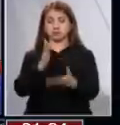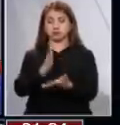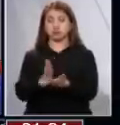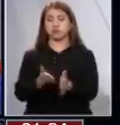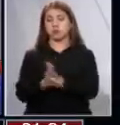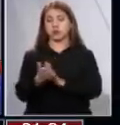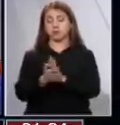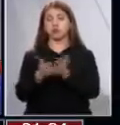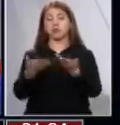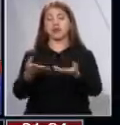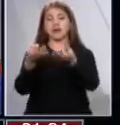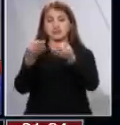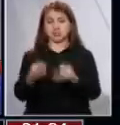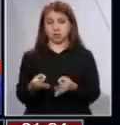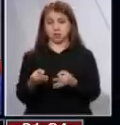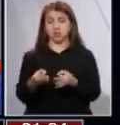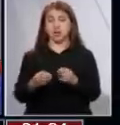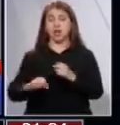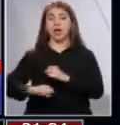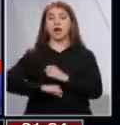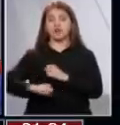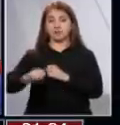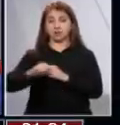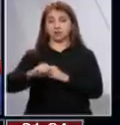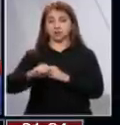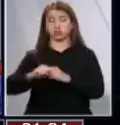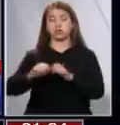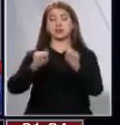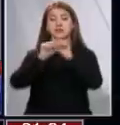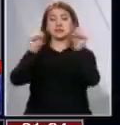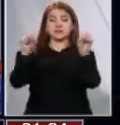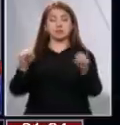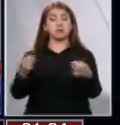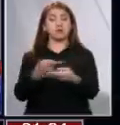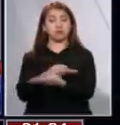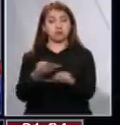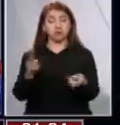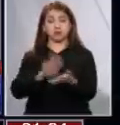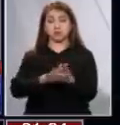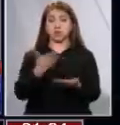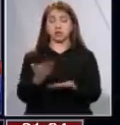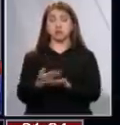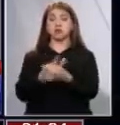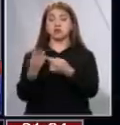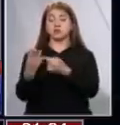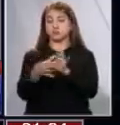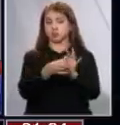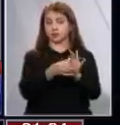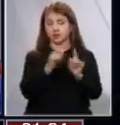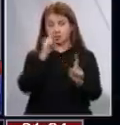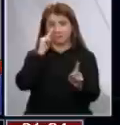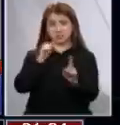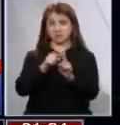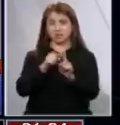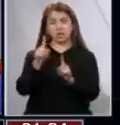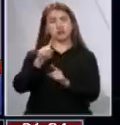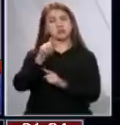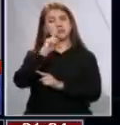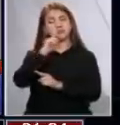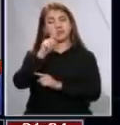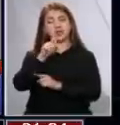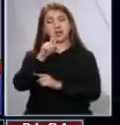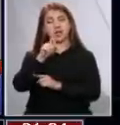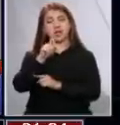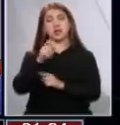por ejemplo garantizar un aborto en el sistema público de salud, para estas tres causales específicas, ¿no es más bien que se